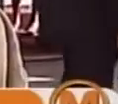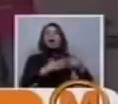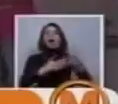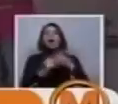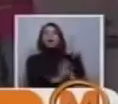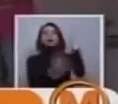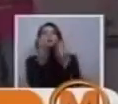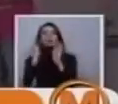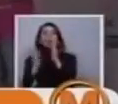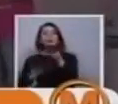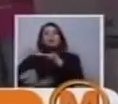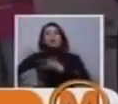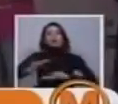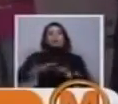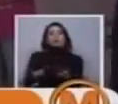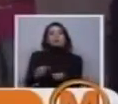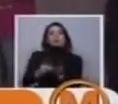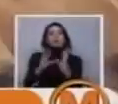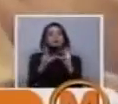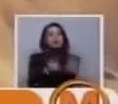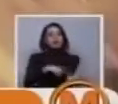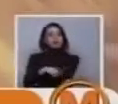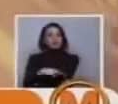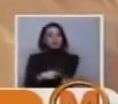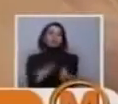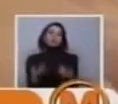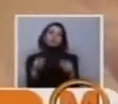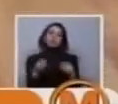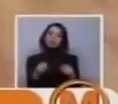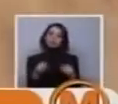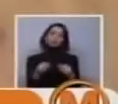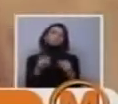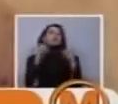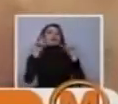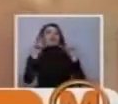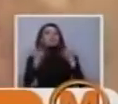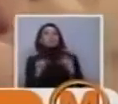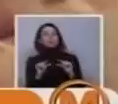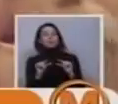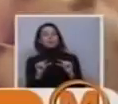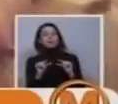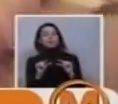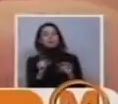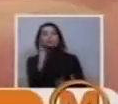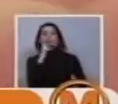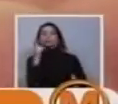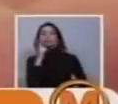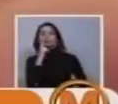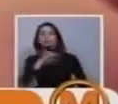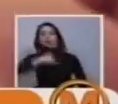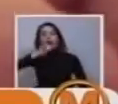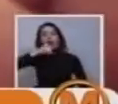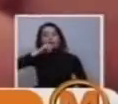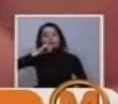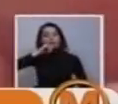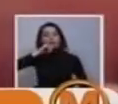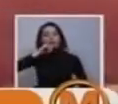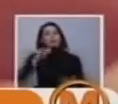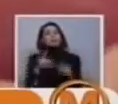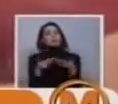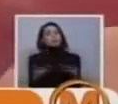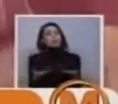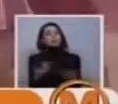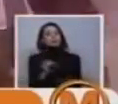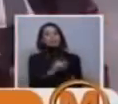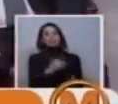discriminación. Momento emotivo para el programa Elige Vivir Sano y especiales agradecimientos a su esposa a cargo de la iniciativa. Por